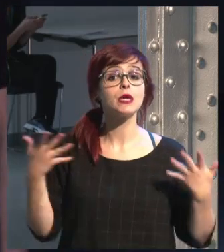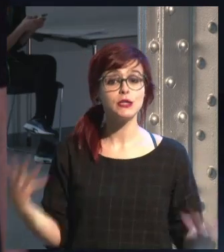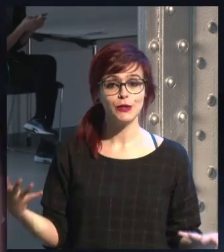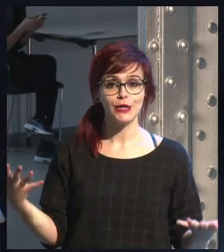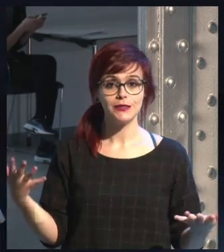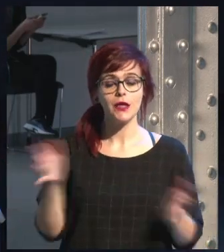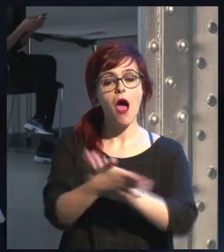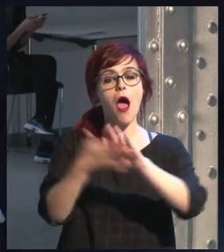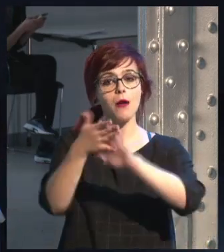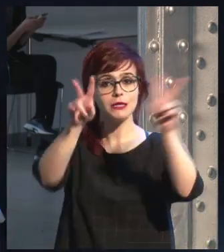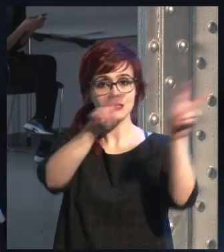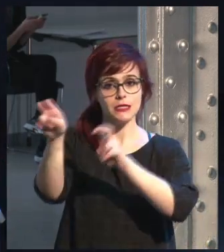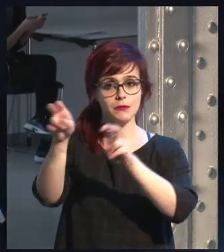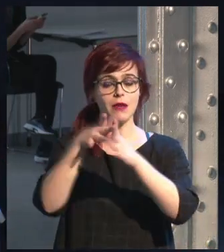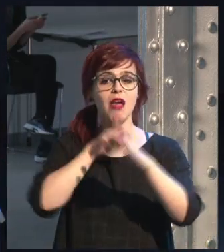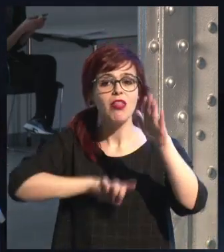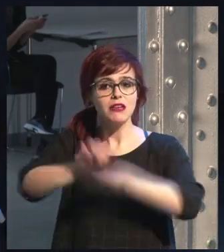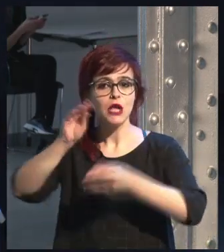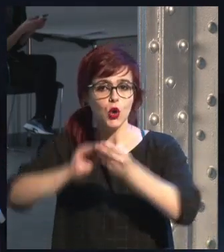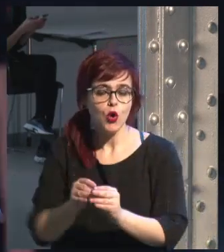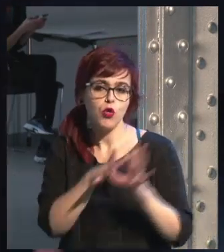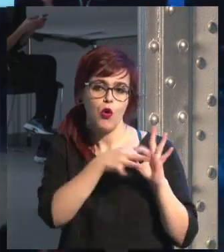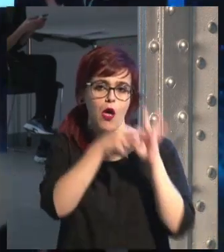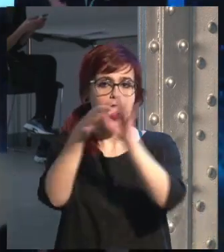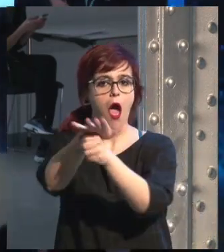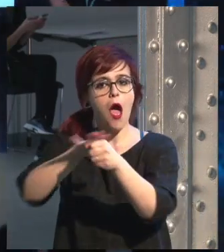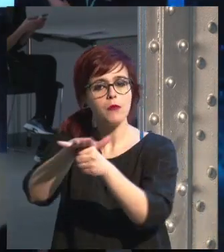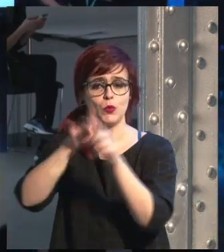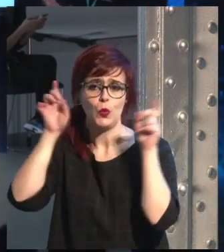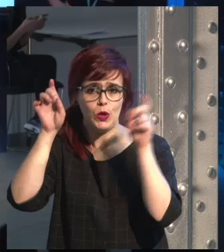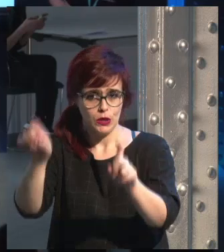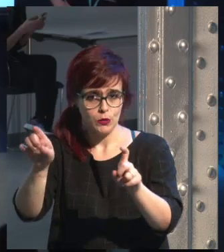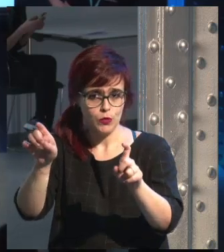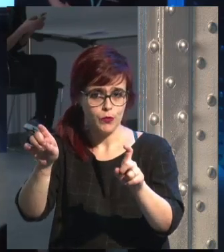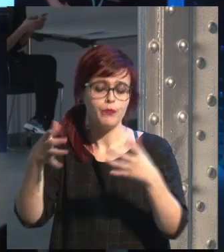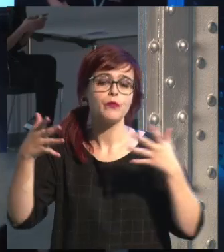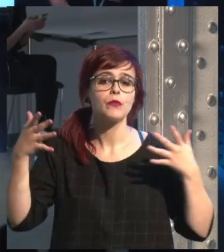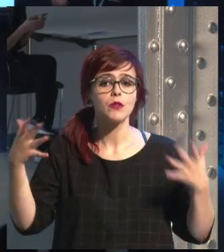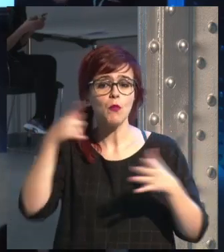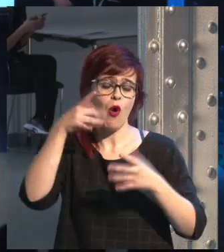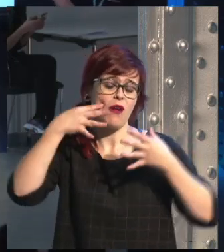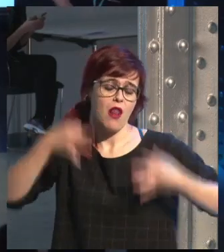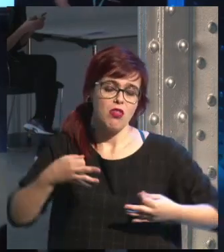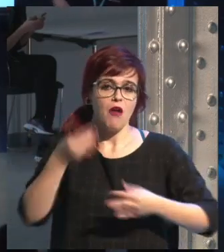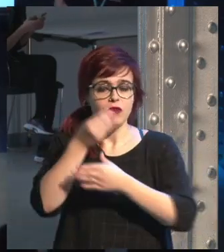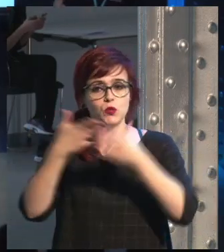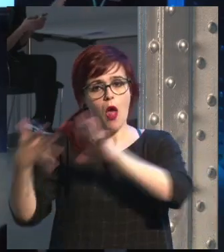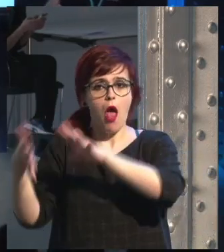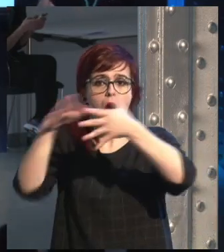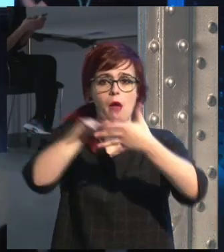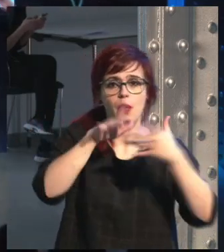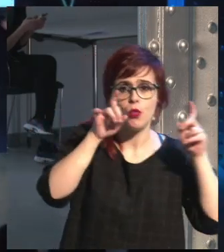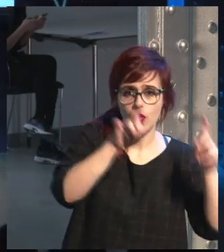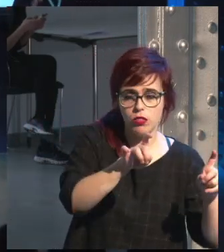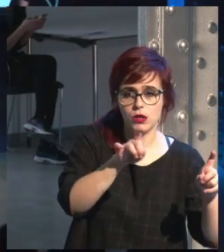Vale, pues os voy a hablar un poco del tema de la desarrollo de educación, de realidad virtual para educación, ¿no? Aquí digamos que ya empezamos a ir más